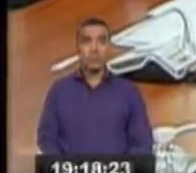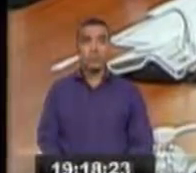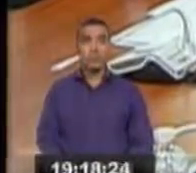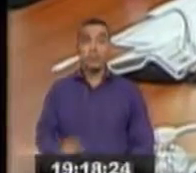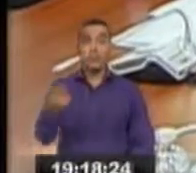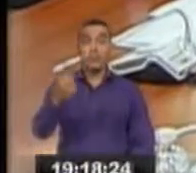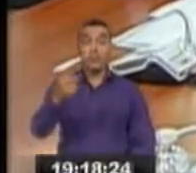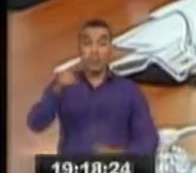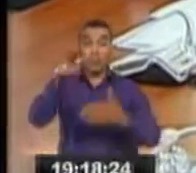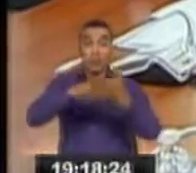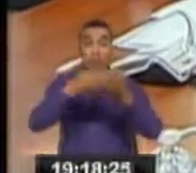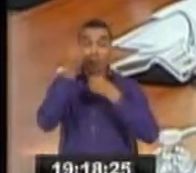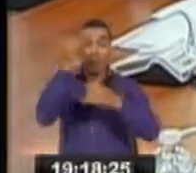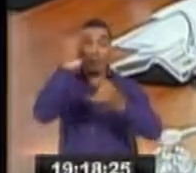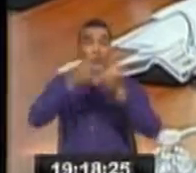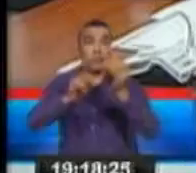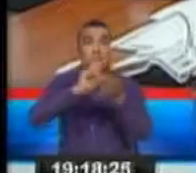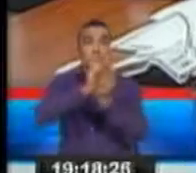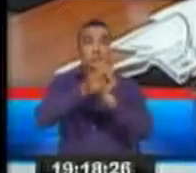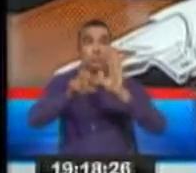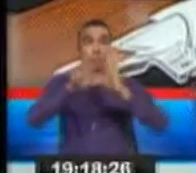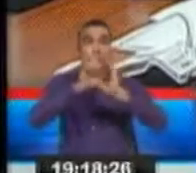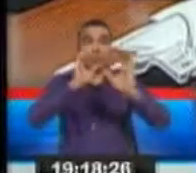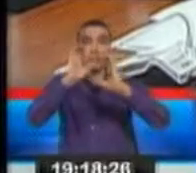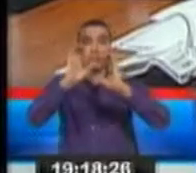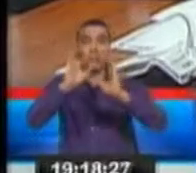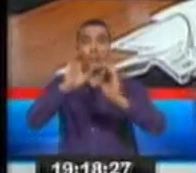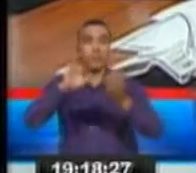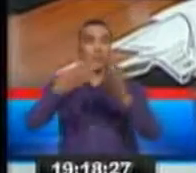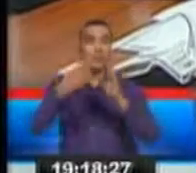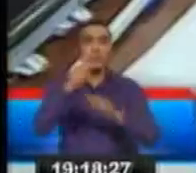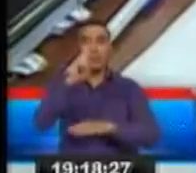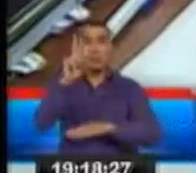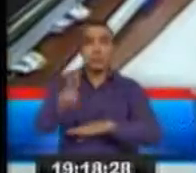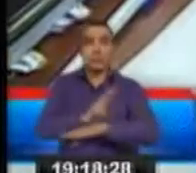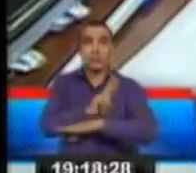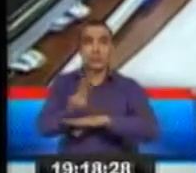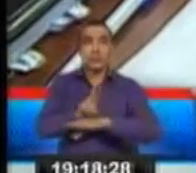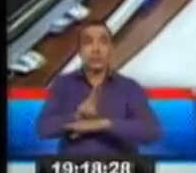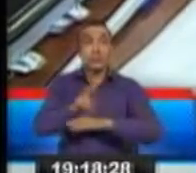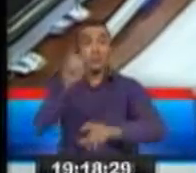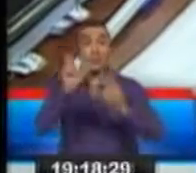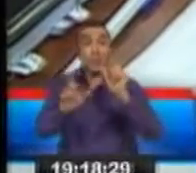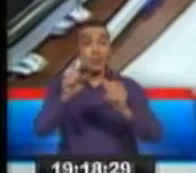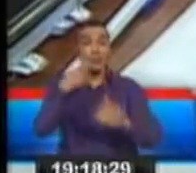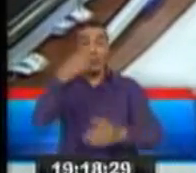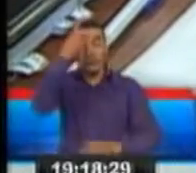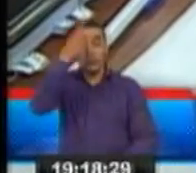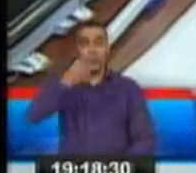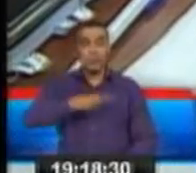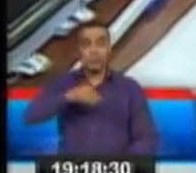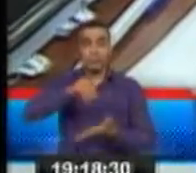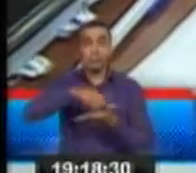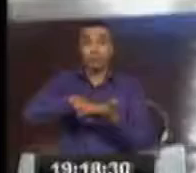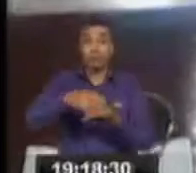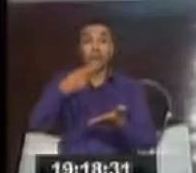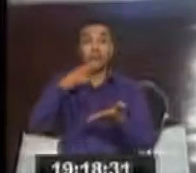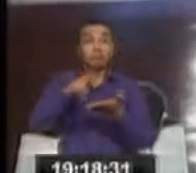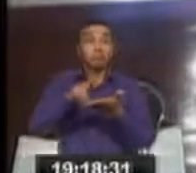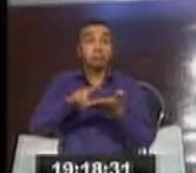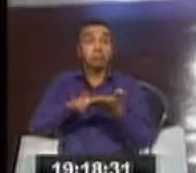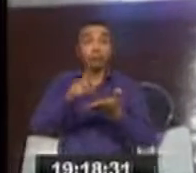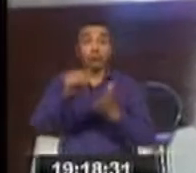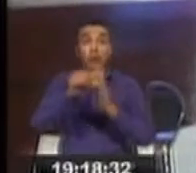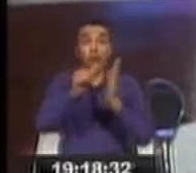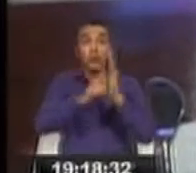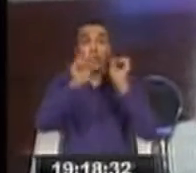Solo la lectura del informe final de las reformas a la ley de comunicación tomó cerca de 2 horas. Los legisladores decidieron incluir en el documento un